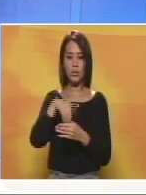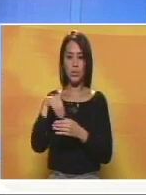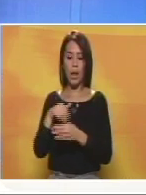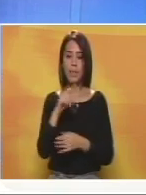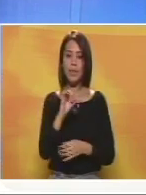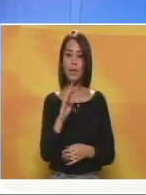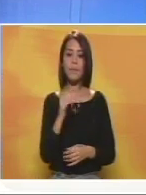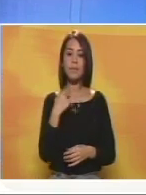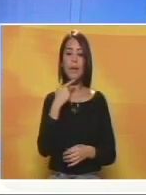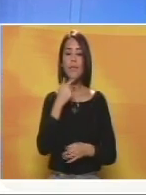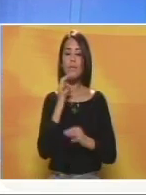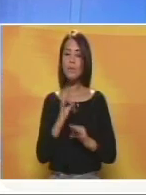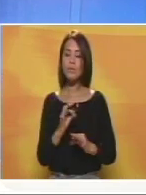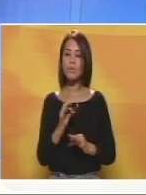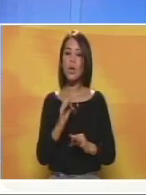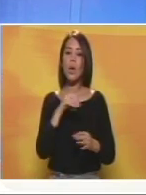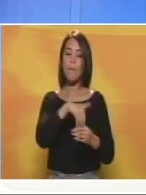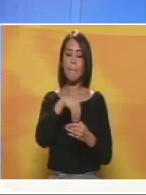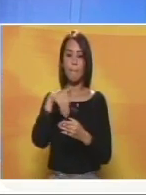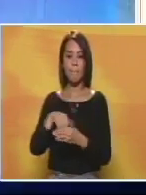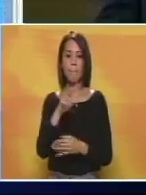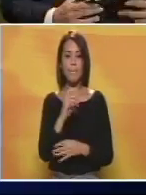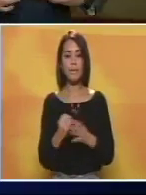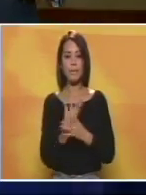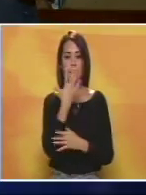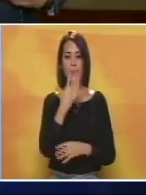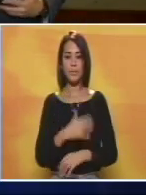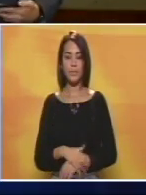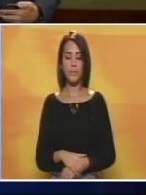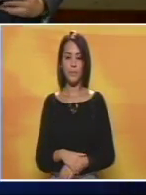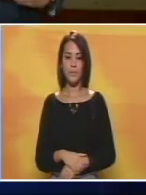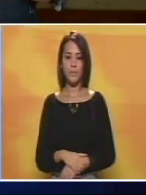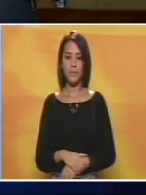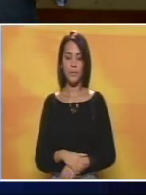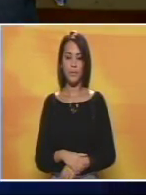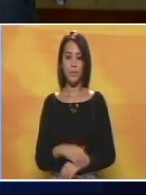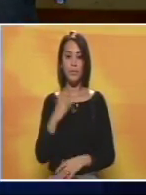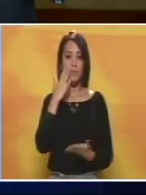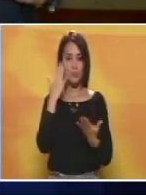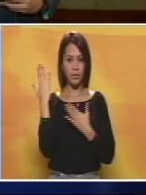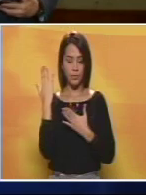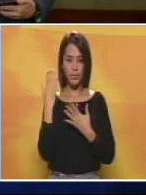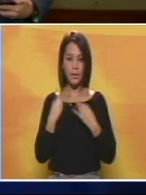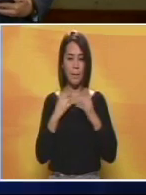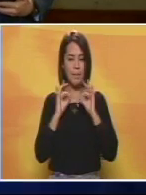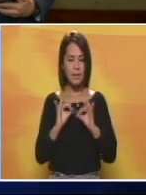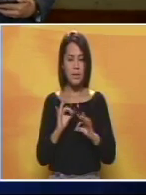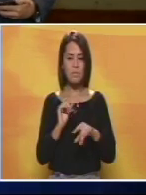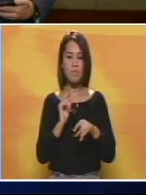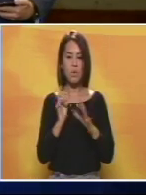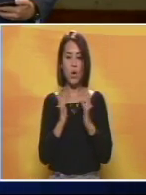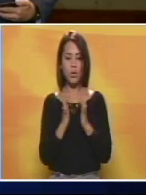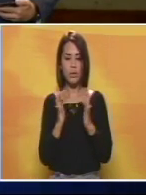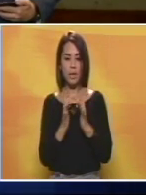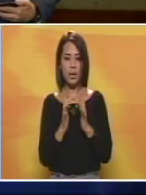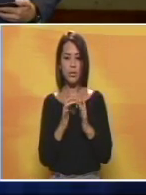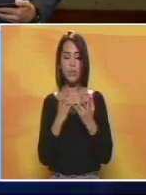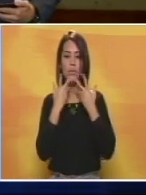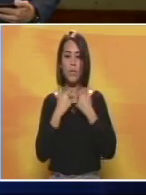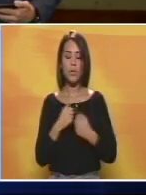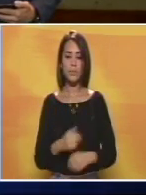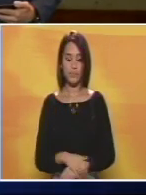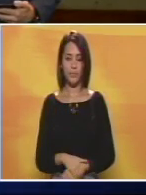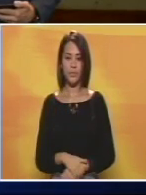Tibisay Lucena, declare sobre las elecciones convocadas para el 20 de mayo. Manuel Covela se encuentra en vivo desde la sede del ente comicial y nos amplía los